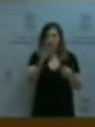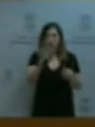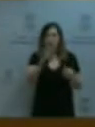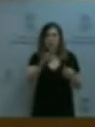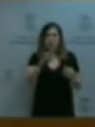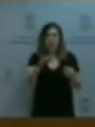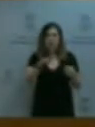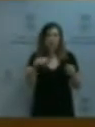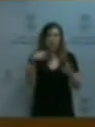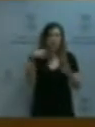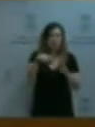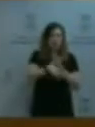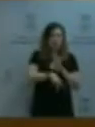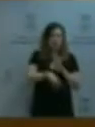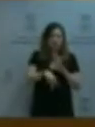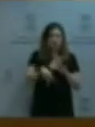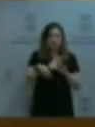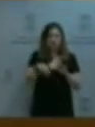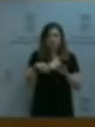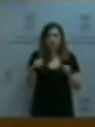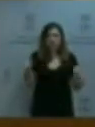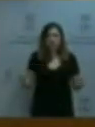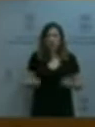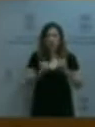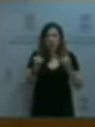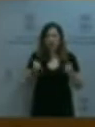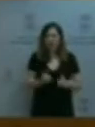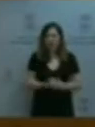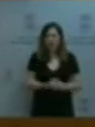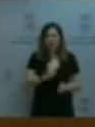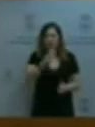robo de 250 millones.